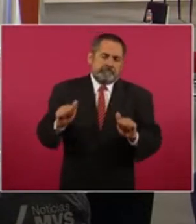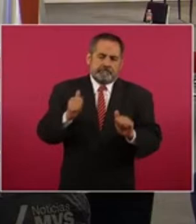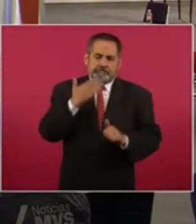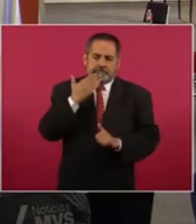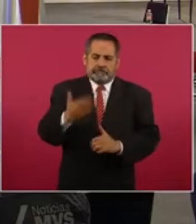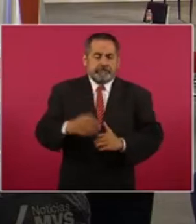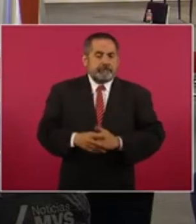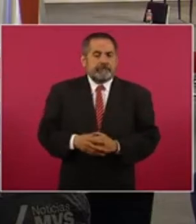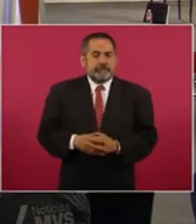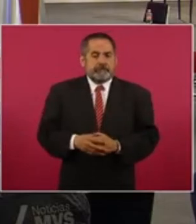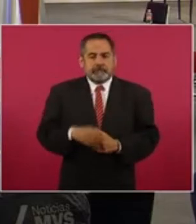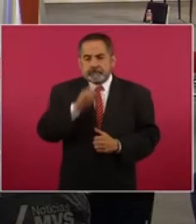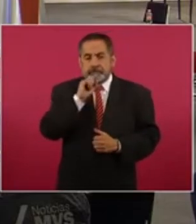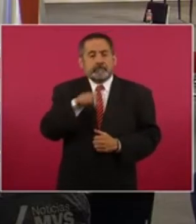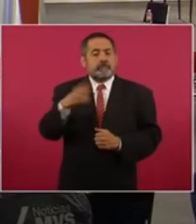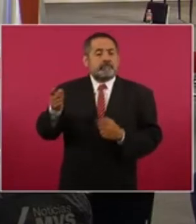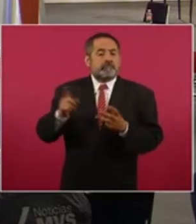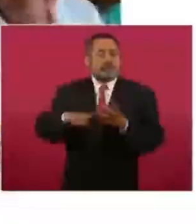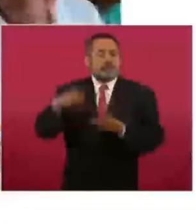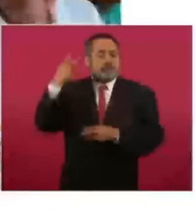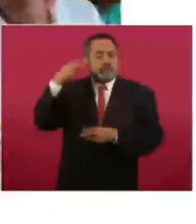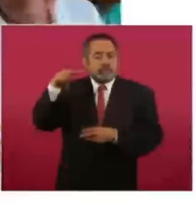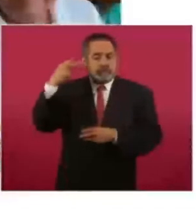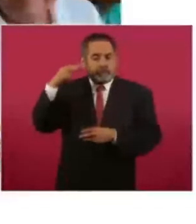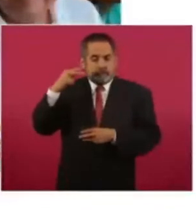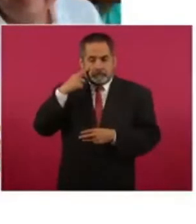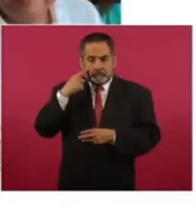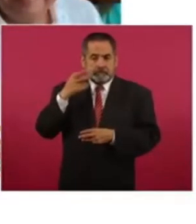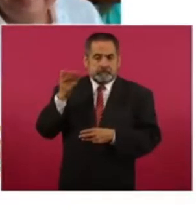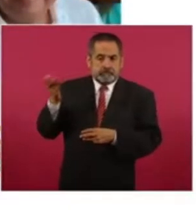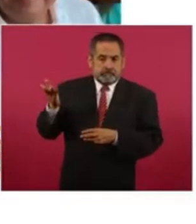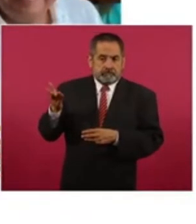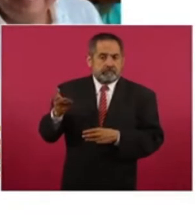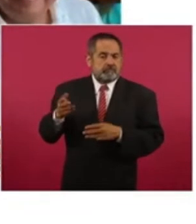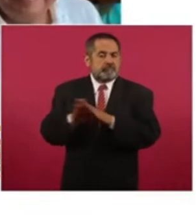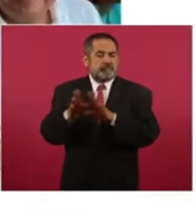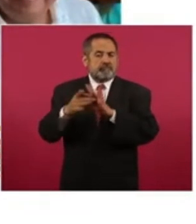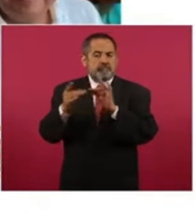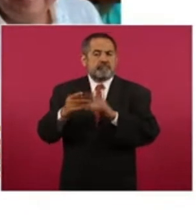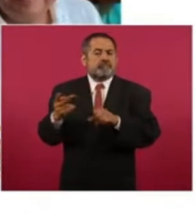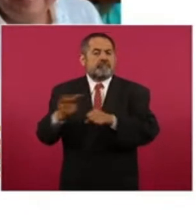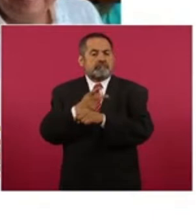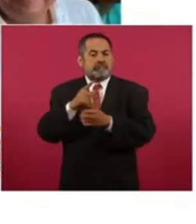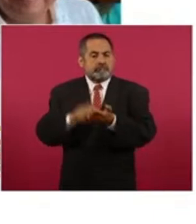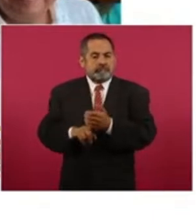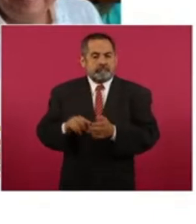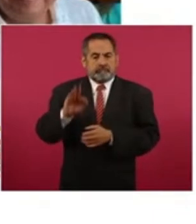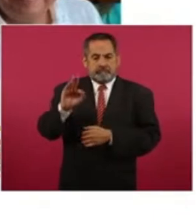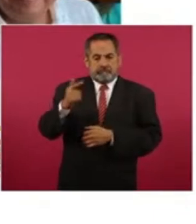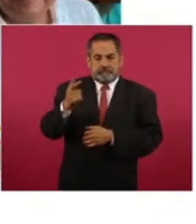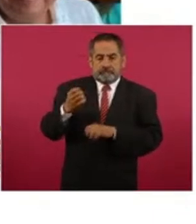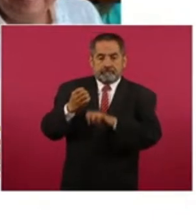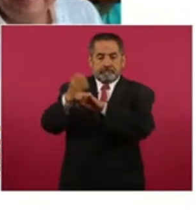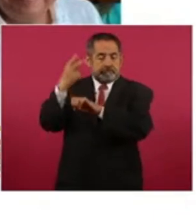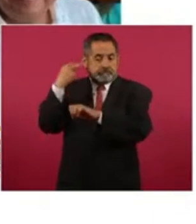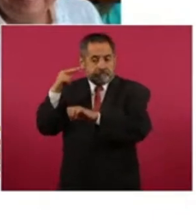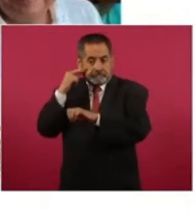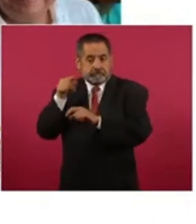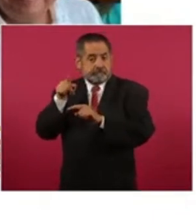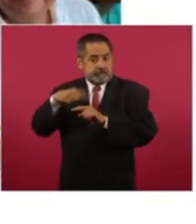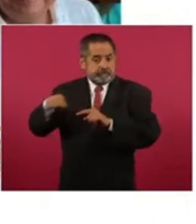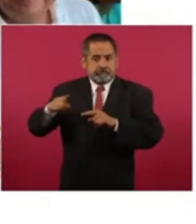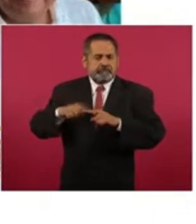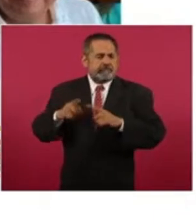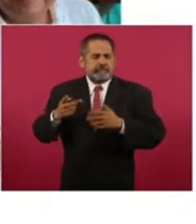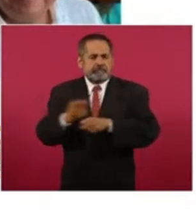También en el caso de Veracruz, destacar la buena actuación de la Fiscalía General de Justicia del Estado de Veracruz,